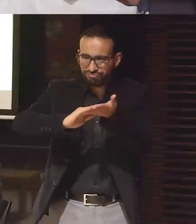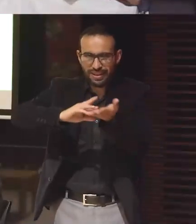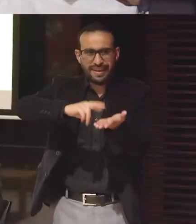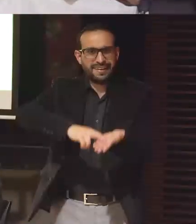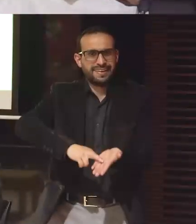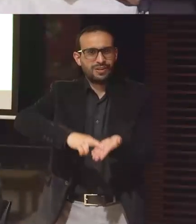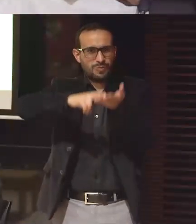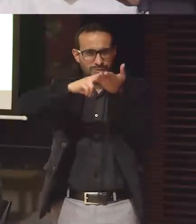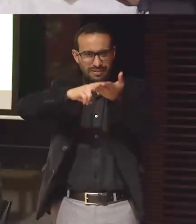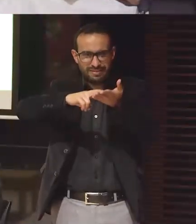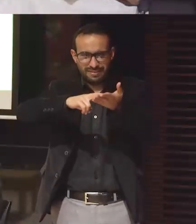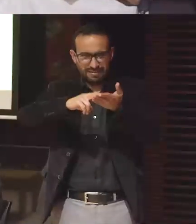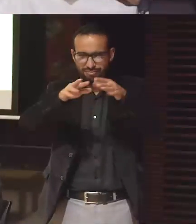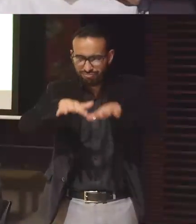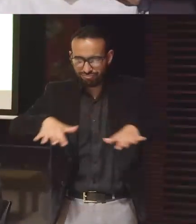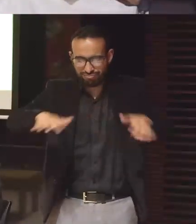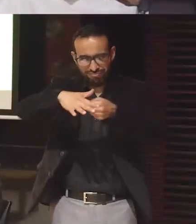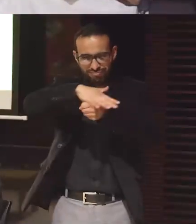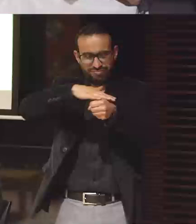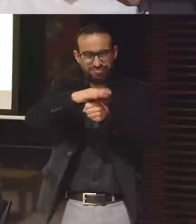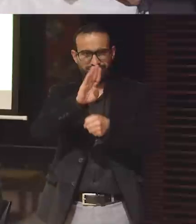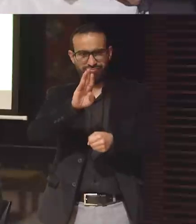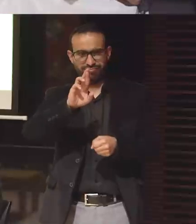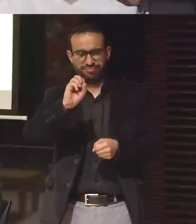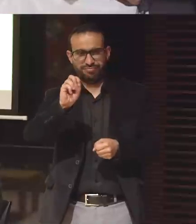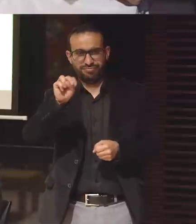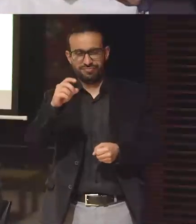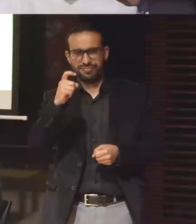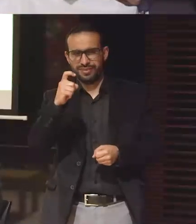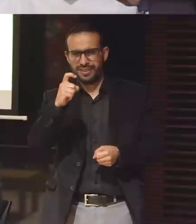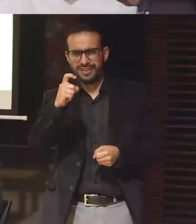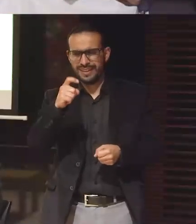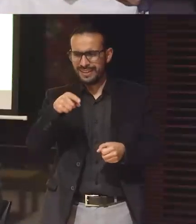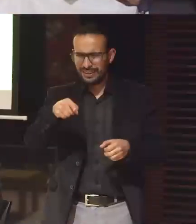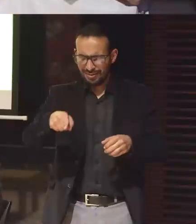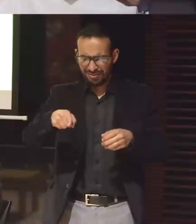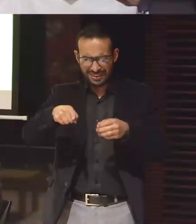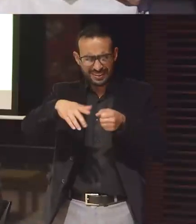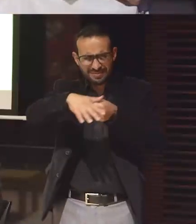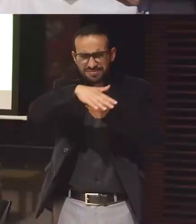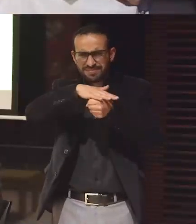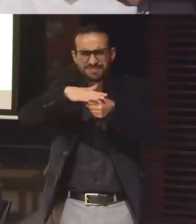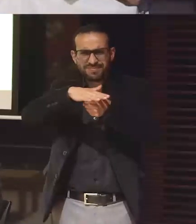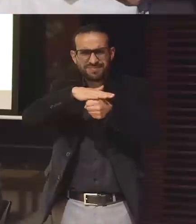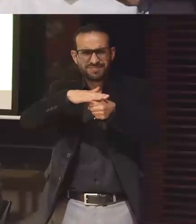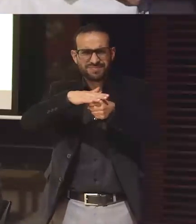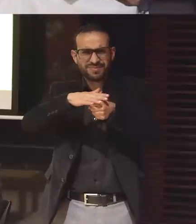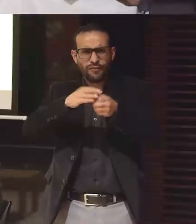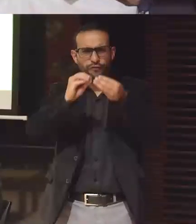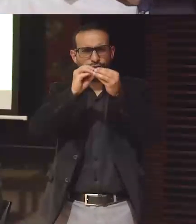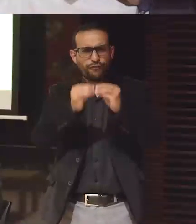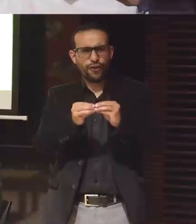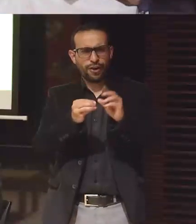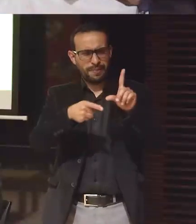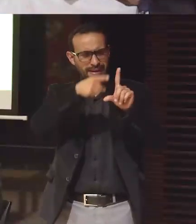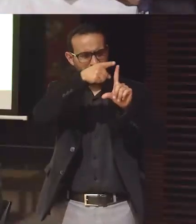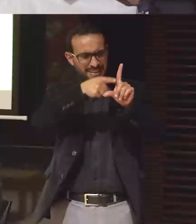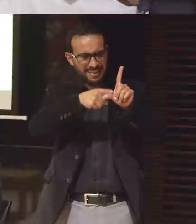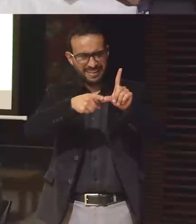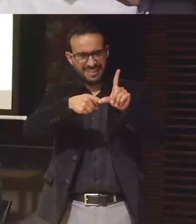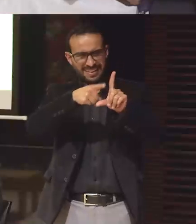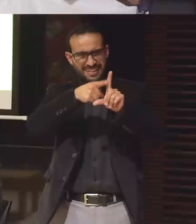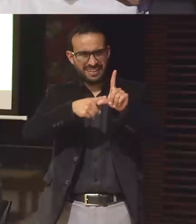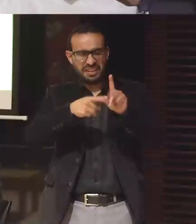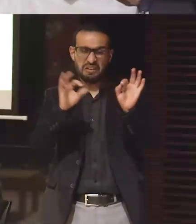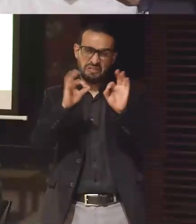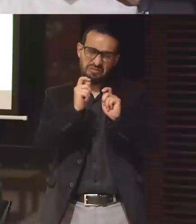llamaban la L o la milla, empieza a generarse como, ok, ya no están acá, y ahora ¿qué vamos a hacer con este espacio? Para que